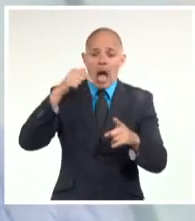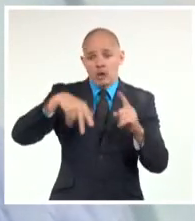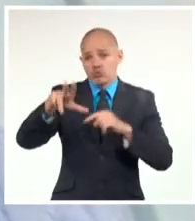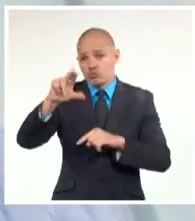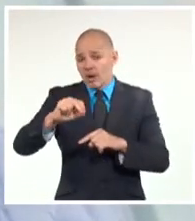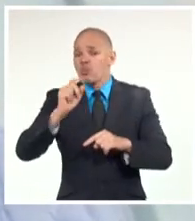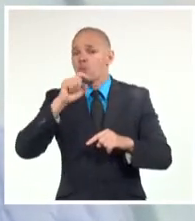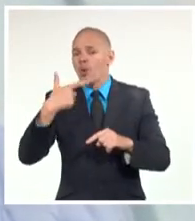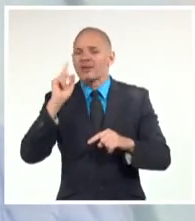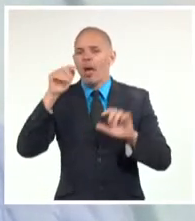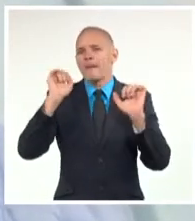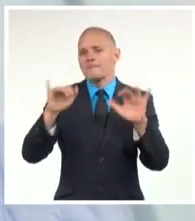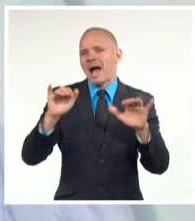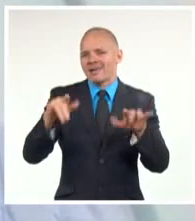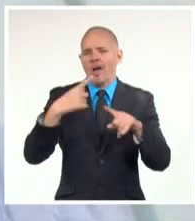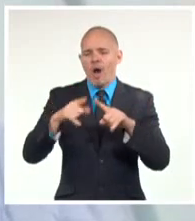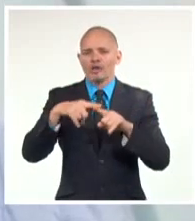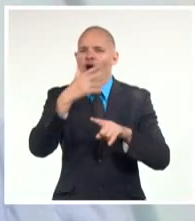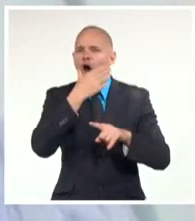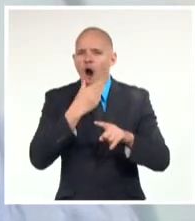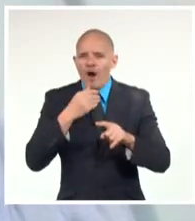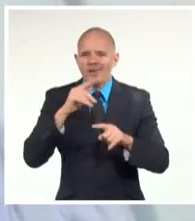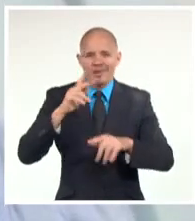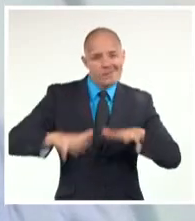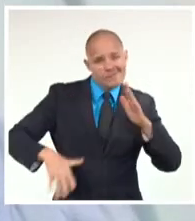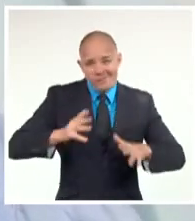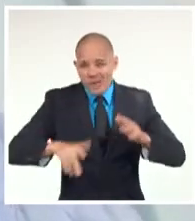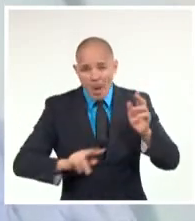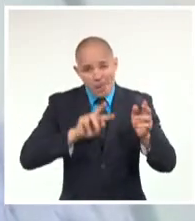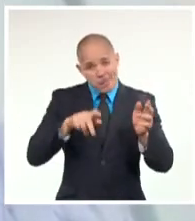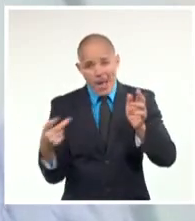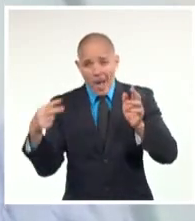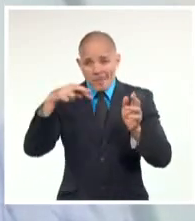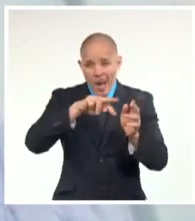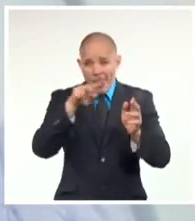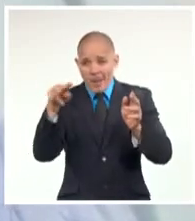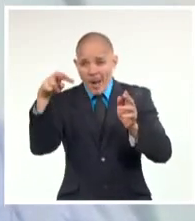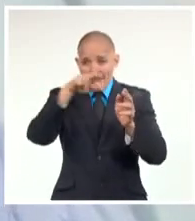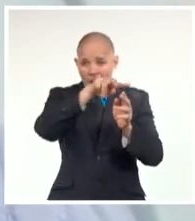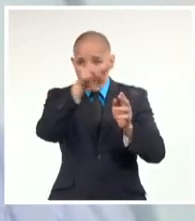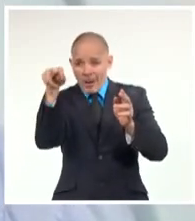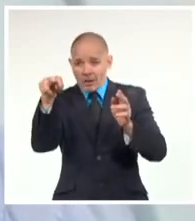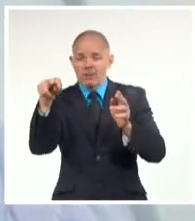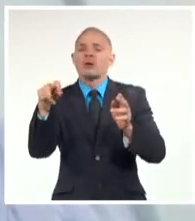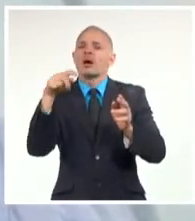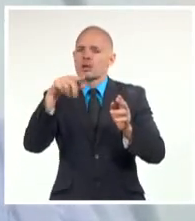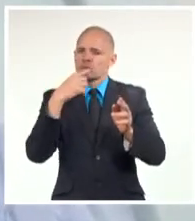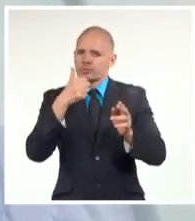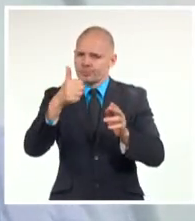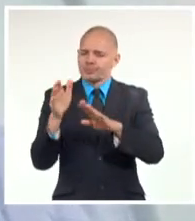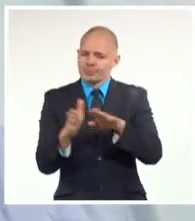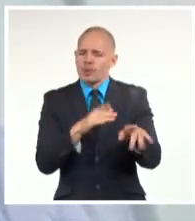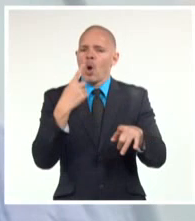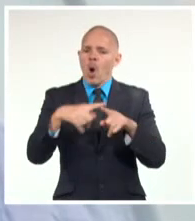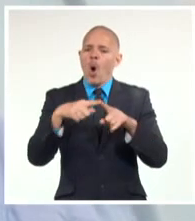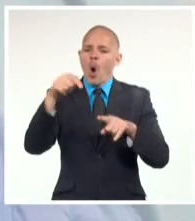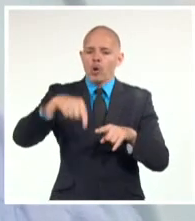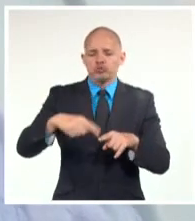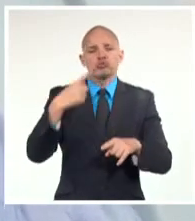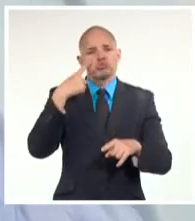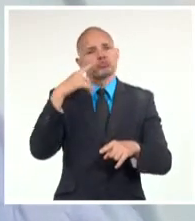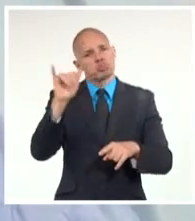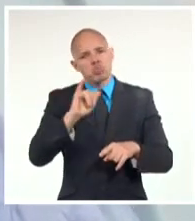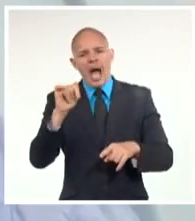está tratando de introducir en varios países del mundo, como es la gimnasia aeróbica, que históricamente se conoce aquí en Cuba con buenos